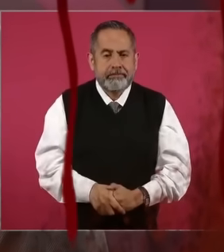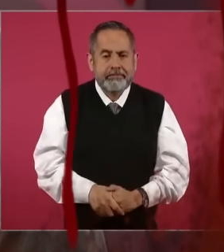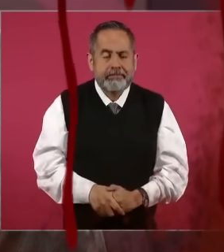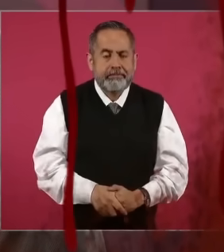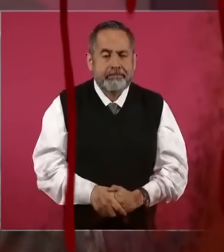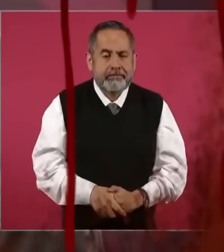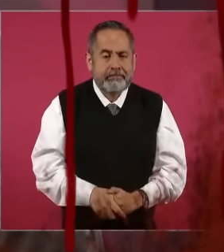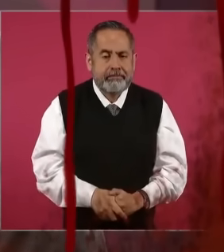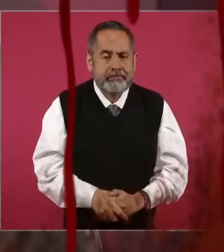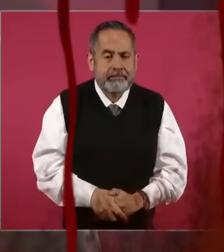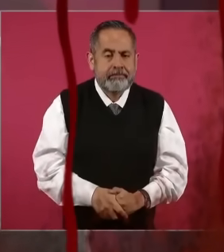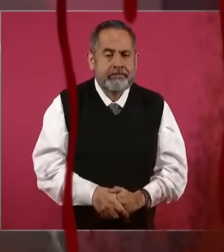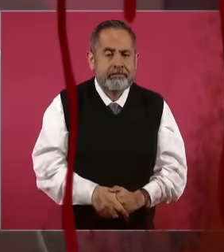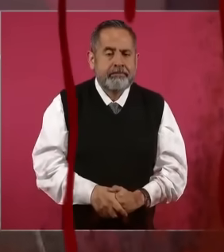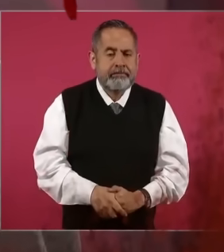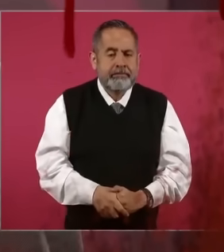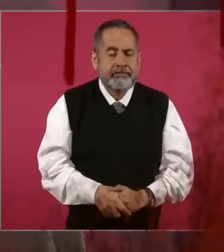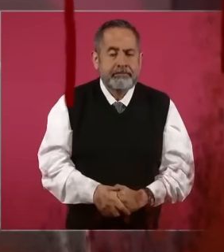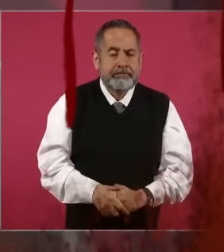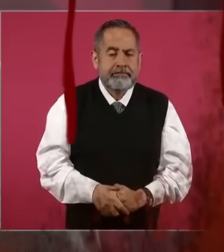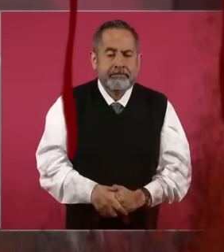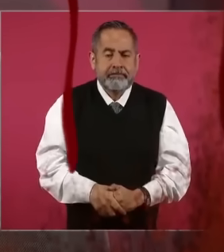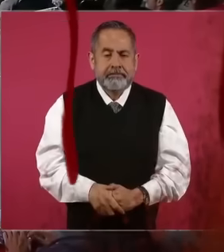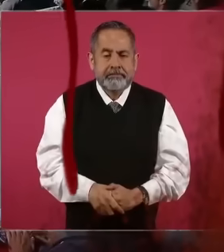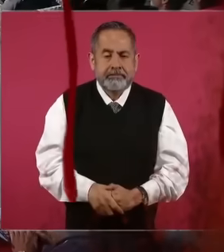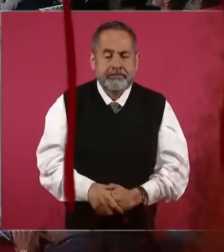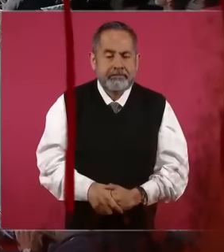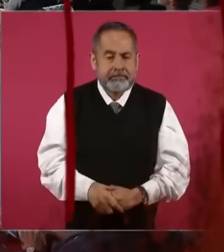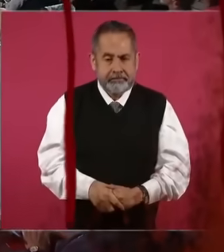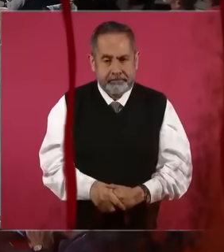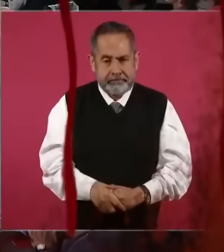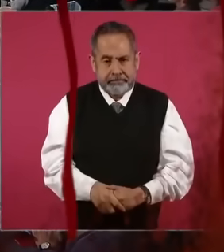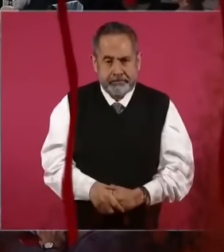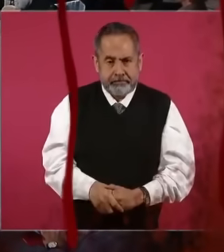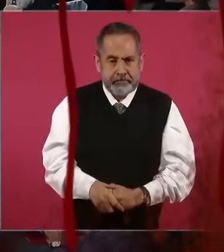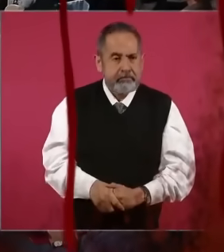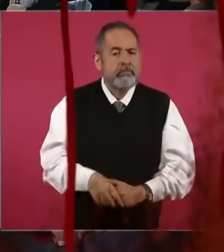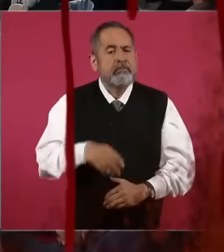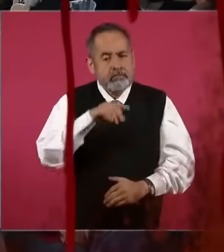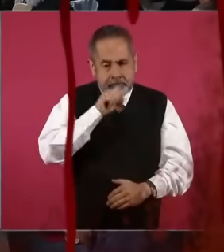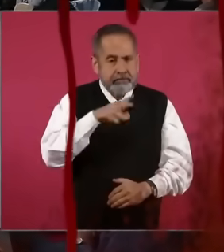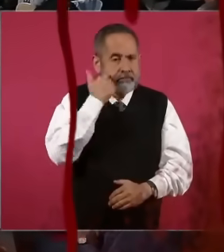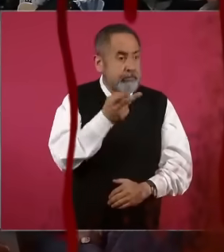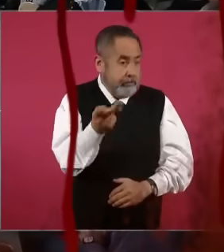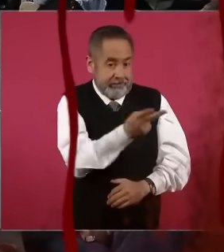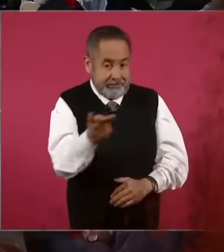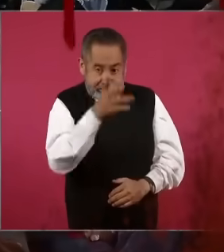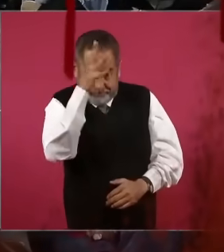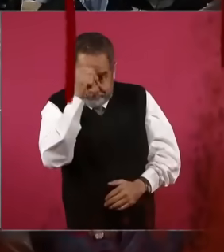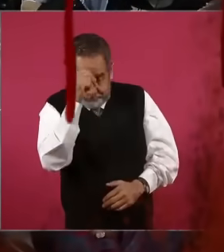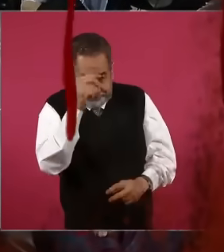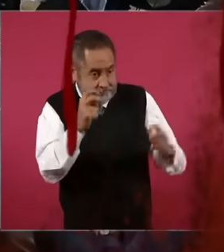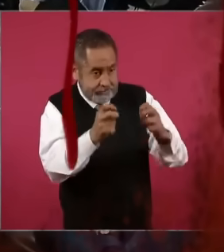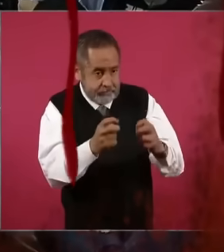decía el otro día que con razón los gringos, hace ya bastante tiempo, han mostrado esta preocupación de que